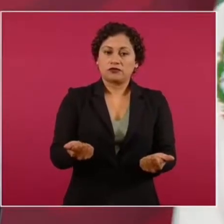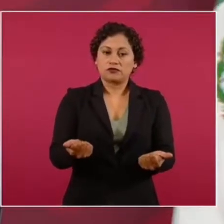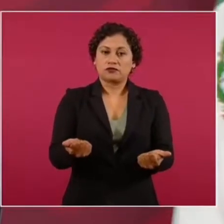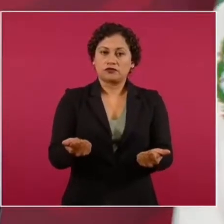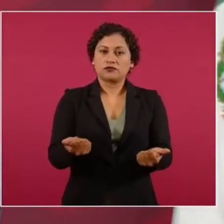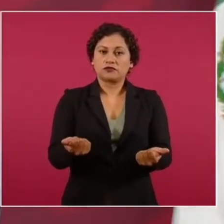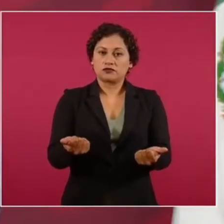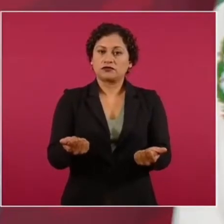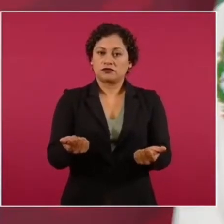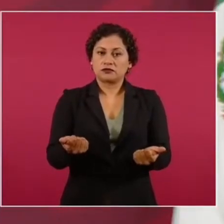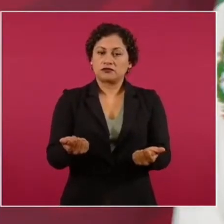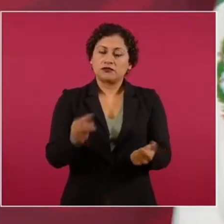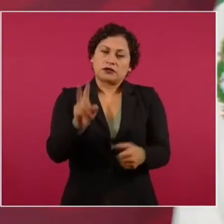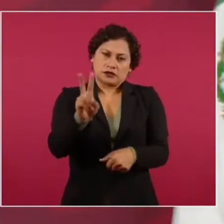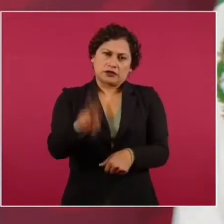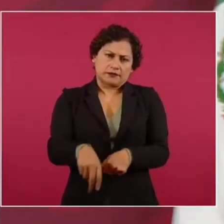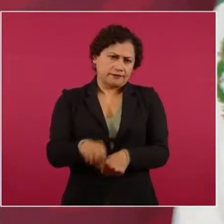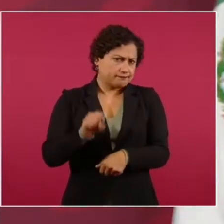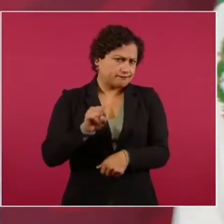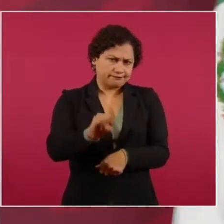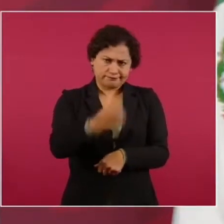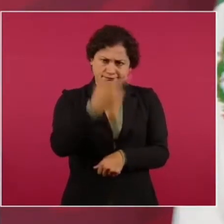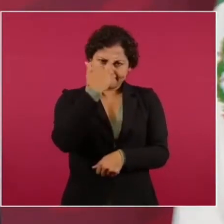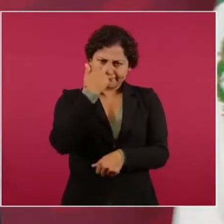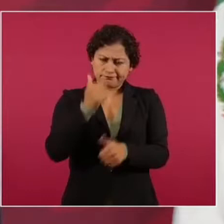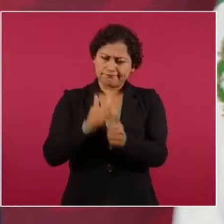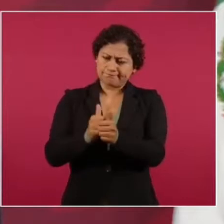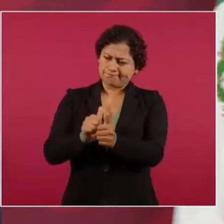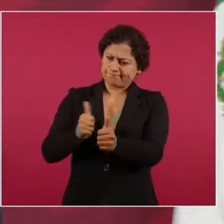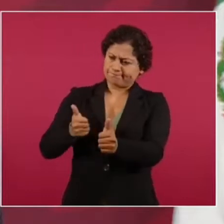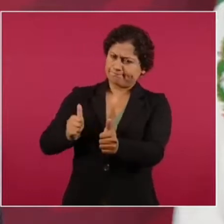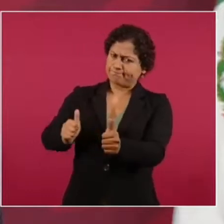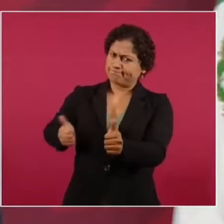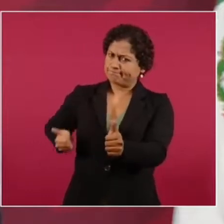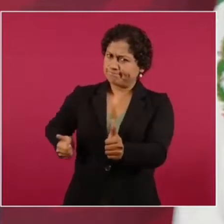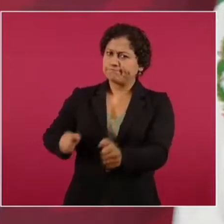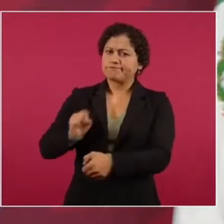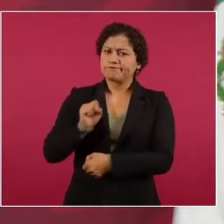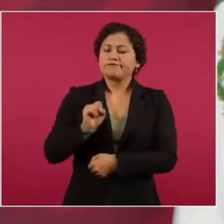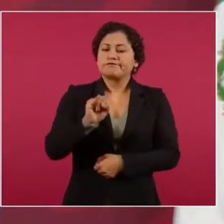es mucho el atraso, es